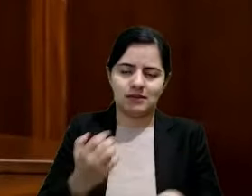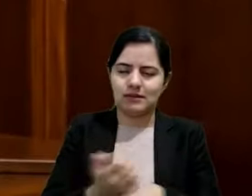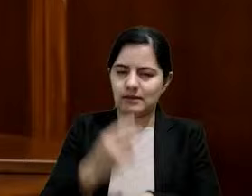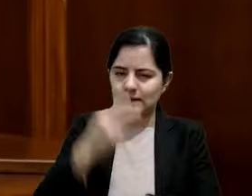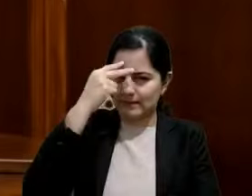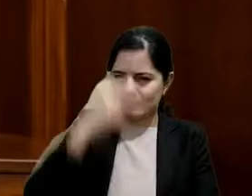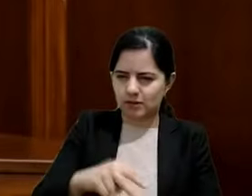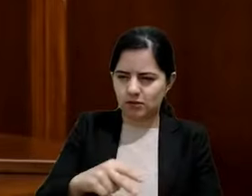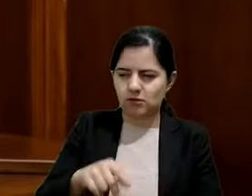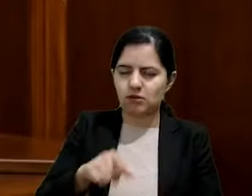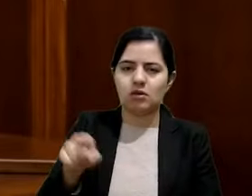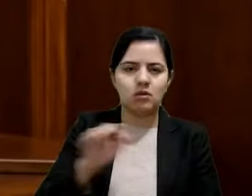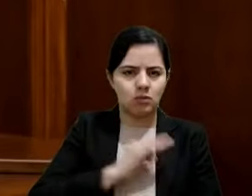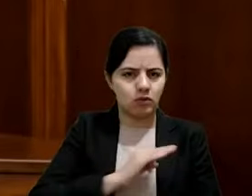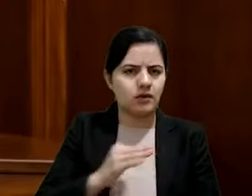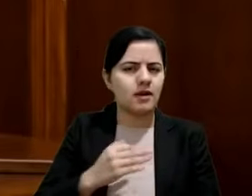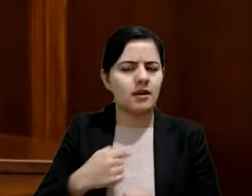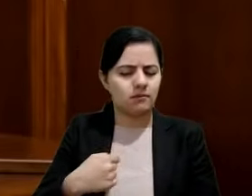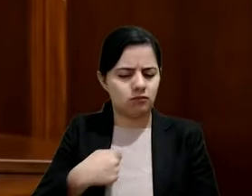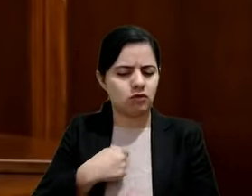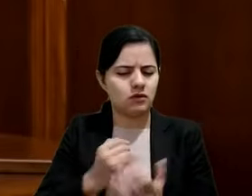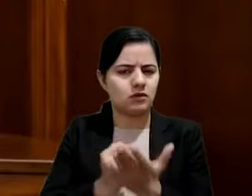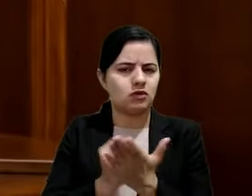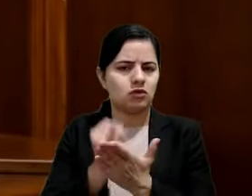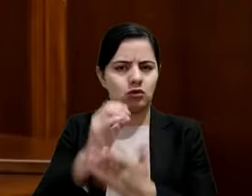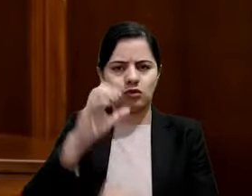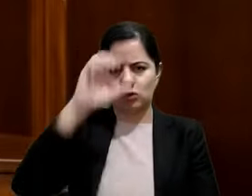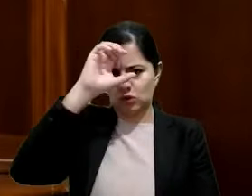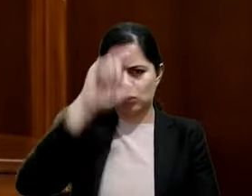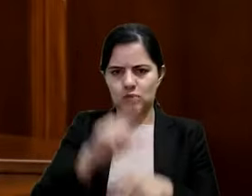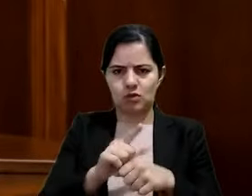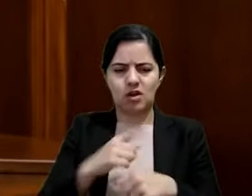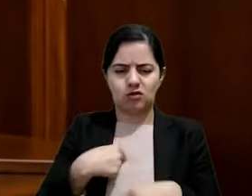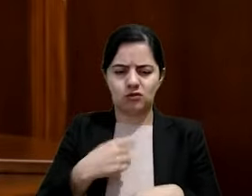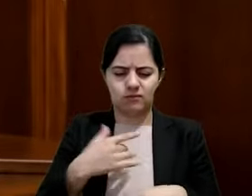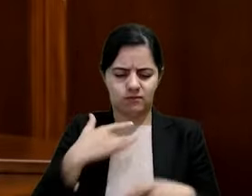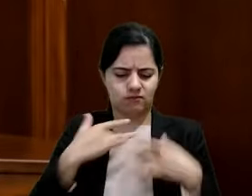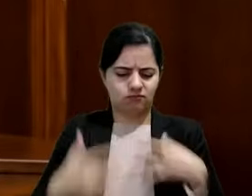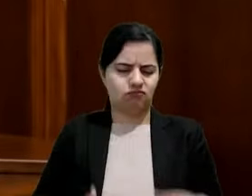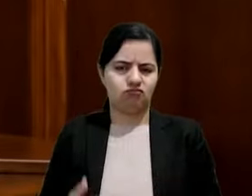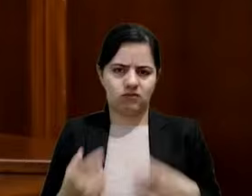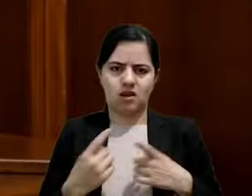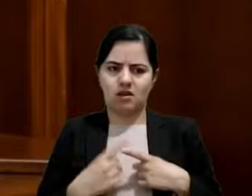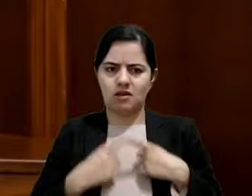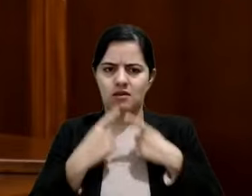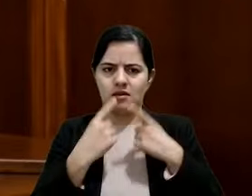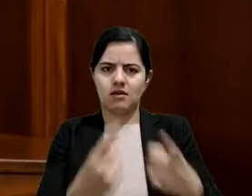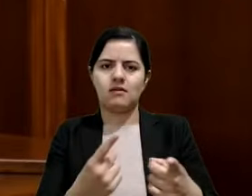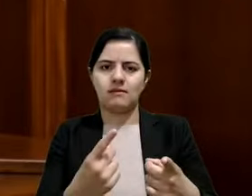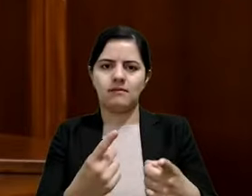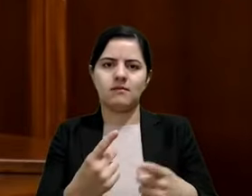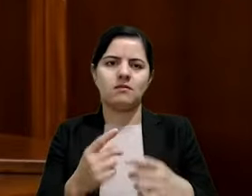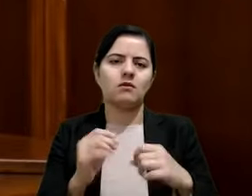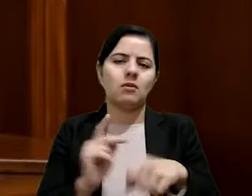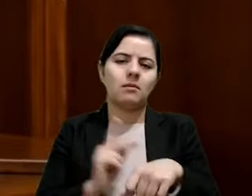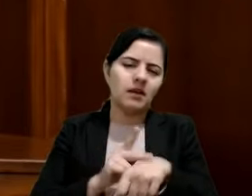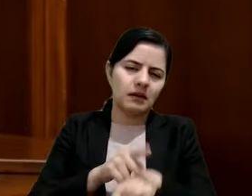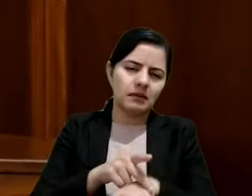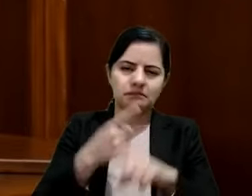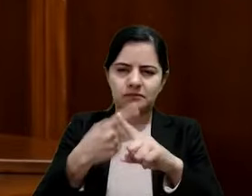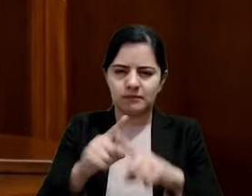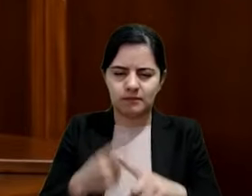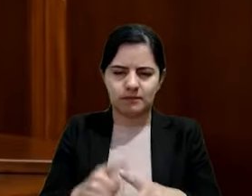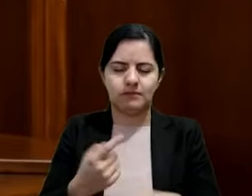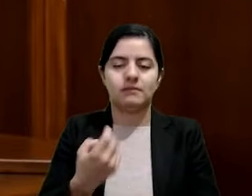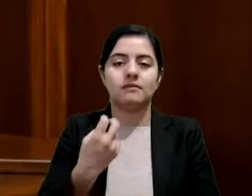de donación de órganos y tejidos y Qué acciones ha implementado para fortalecer el proceso de donación de órganos tejidos